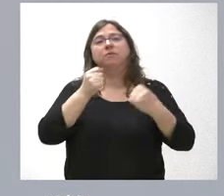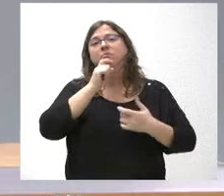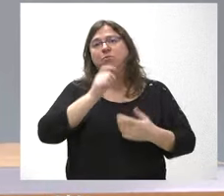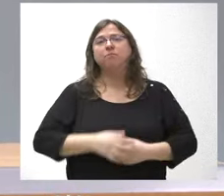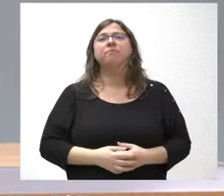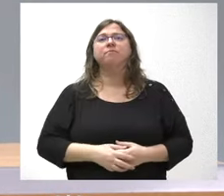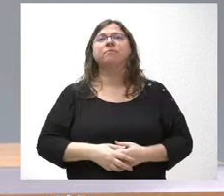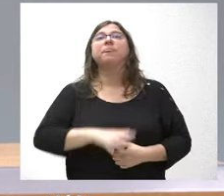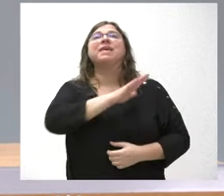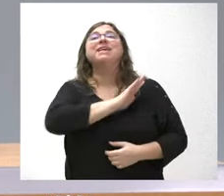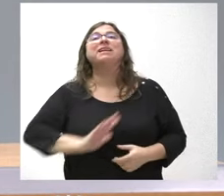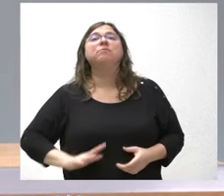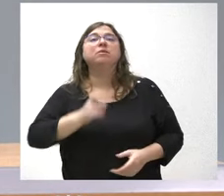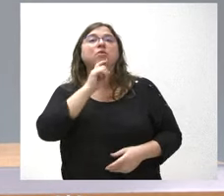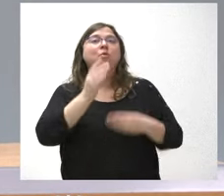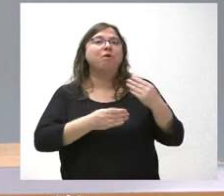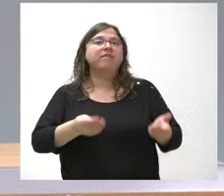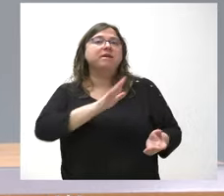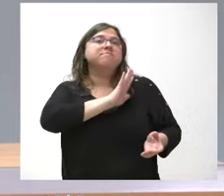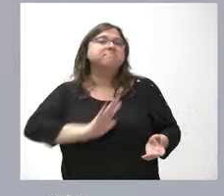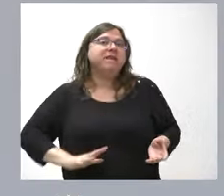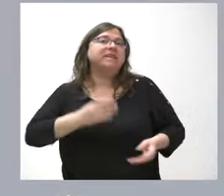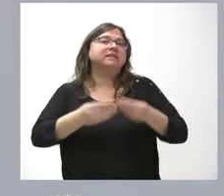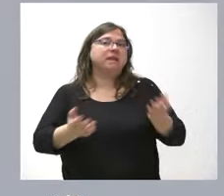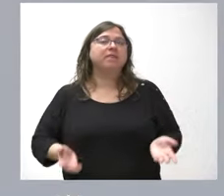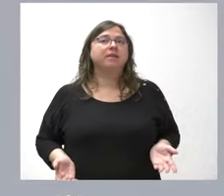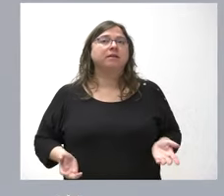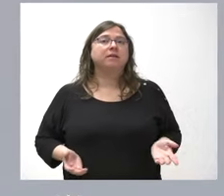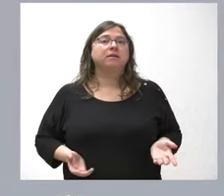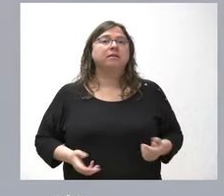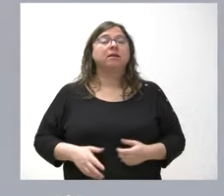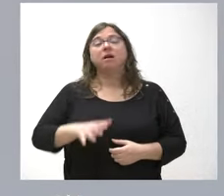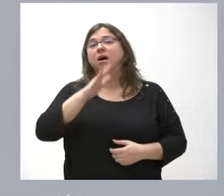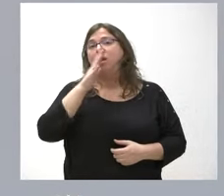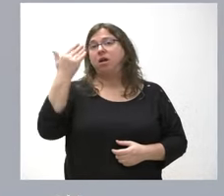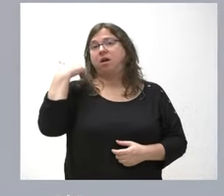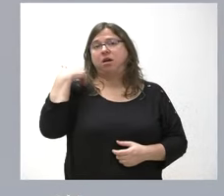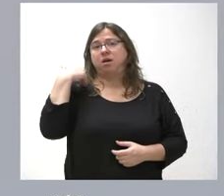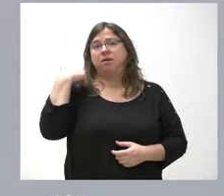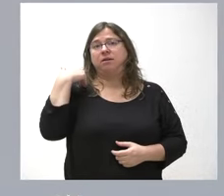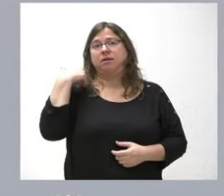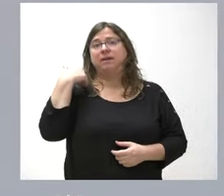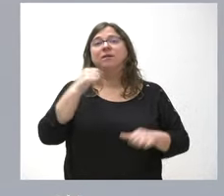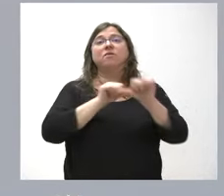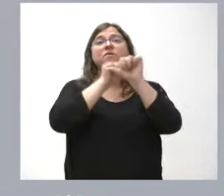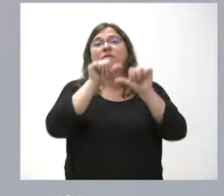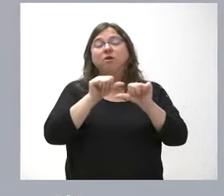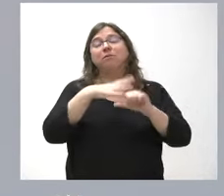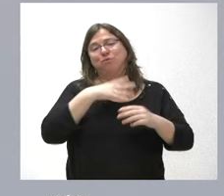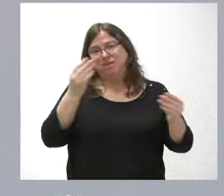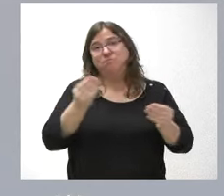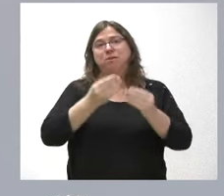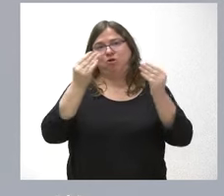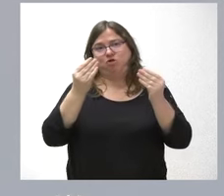¿Y mientras tanto qué se va a hacer? ¿Se va a hacer algo mientras tanto? Pues lógicamente la fórmula que se tenía pues es una fórmula que puede ser mejorada, que